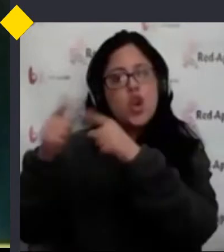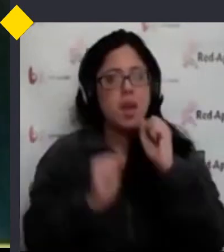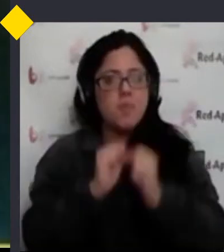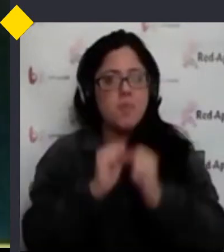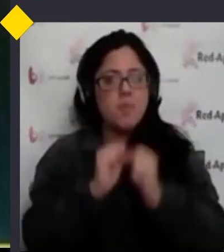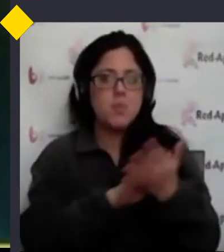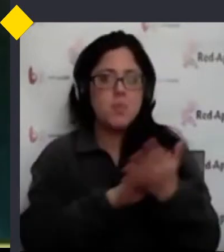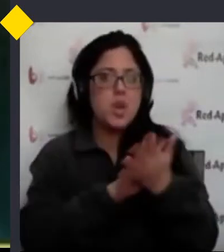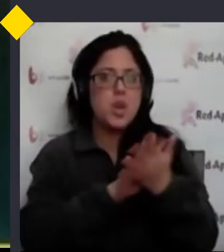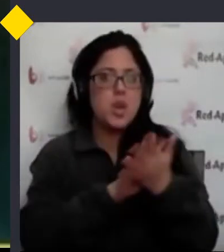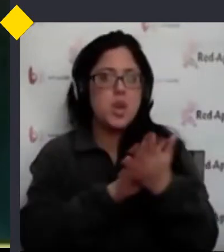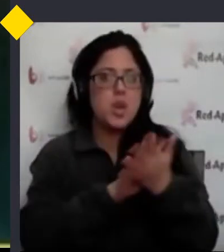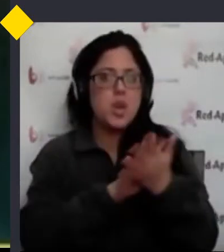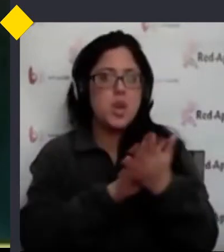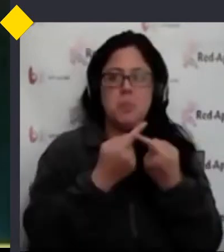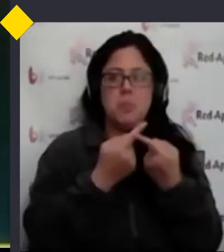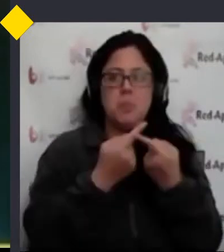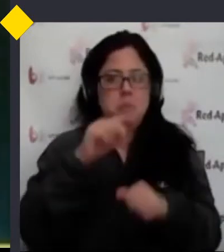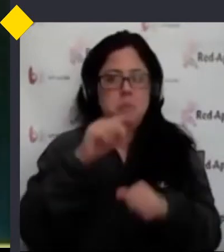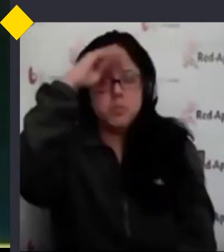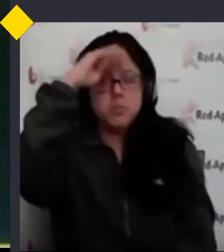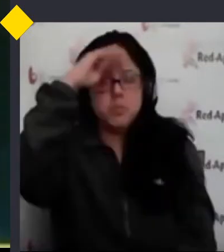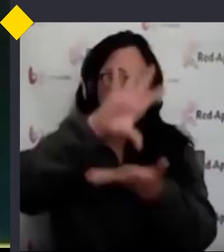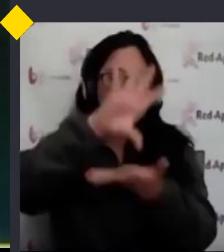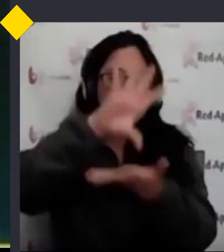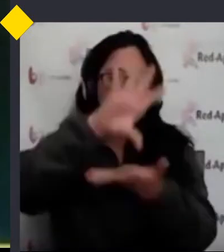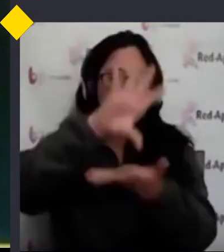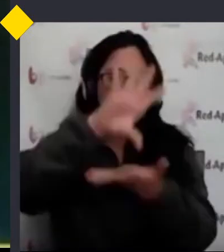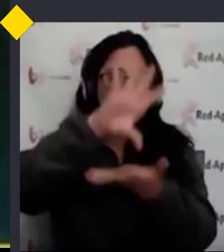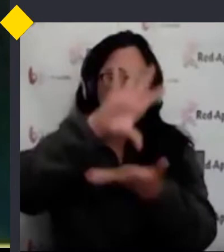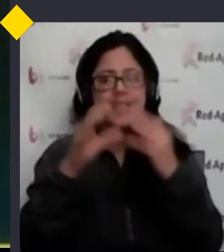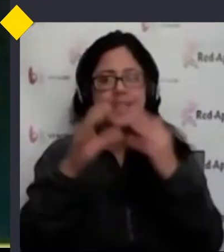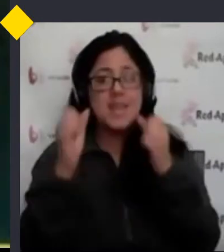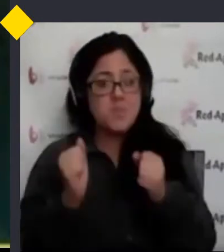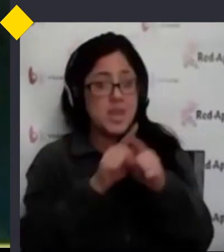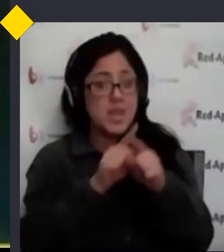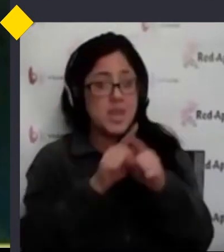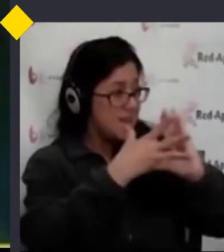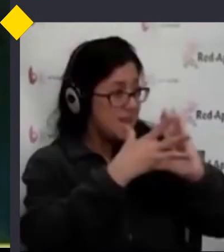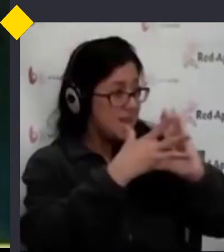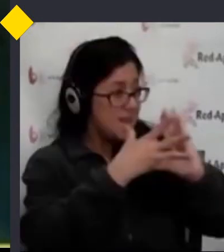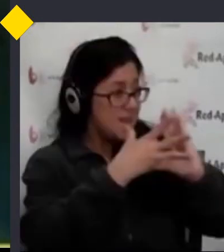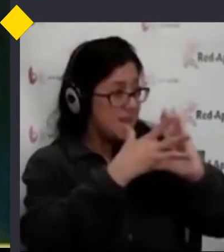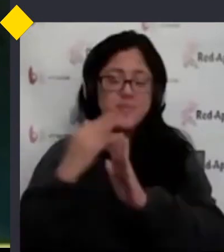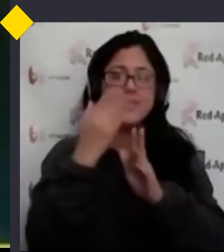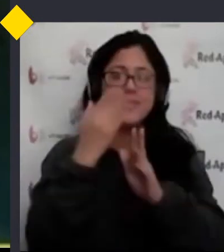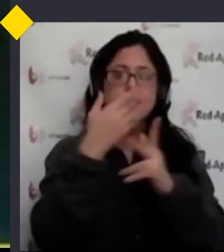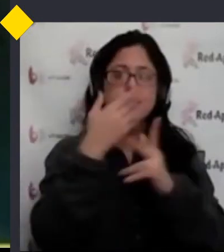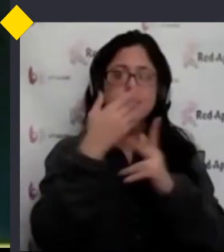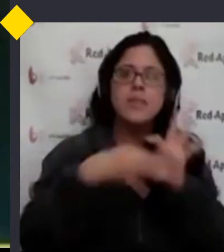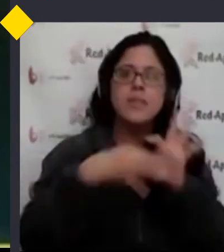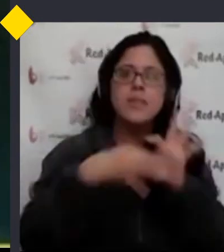tienen experiencia en otros países, que pueden imitar y muchas veces tienen lineamiento desde sus casas matrices